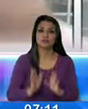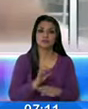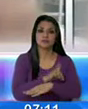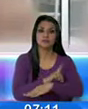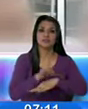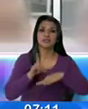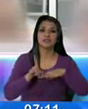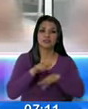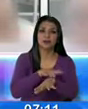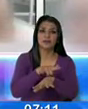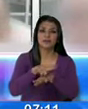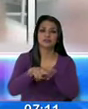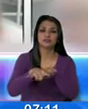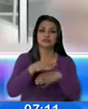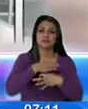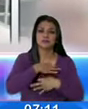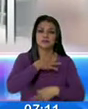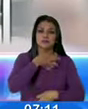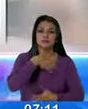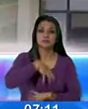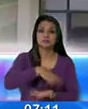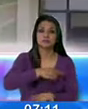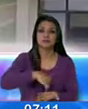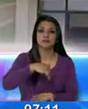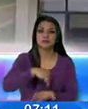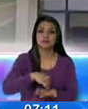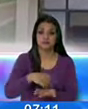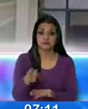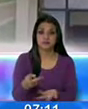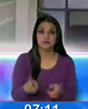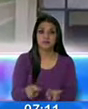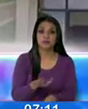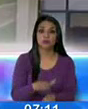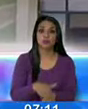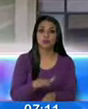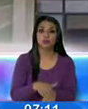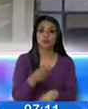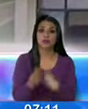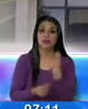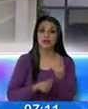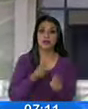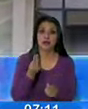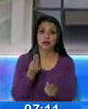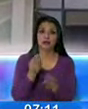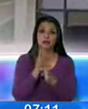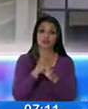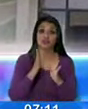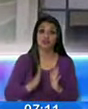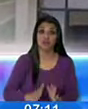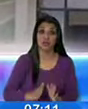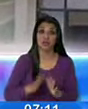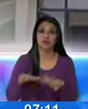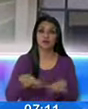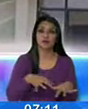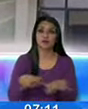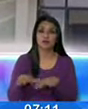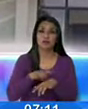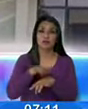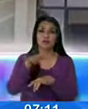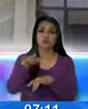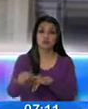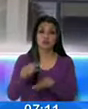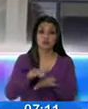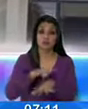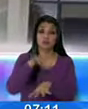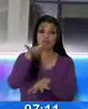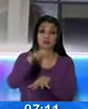de Aviación Civil de la provincia de Manabí. Hacían las gestiones de operaciones de vuelo, tanto el ingreso de las